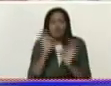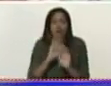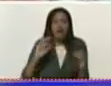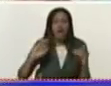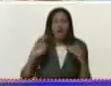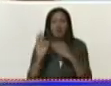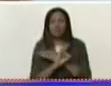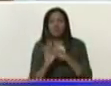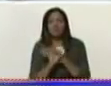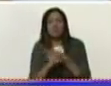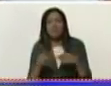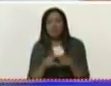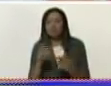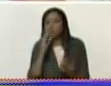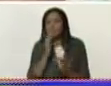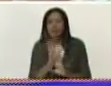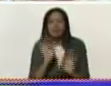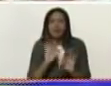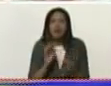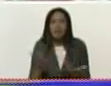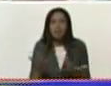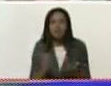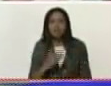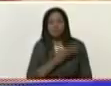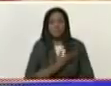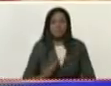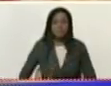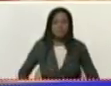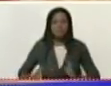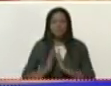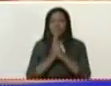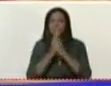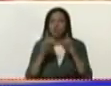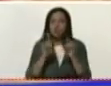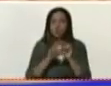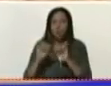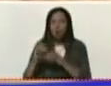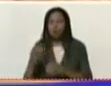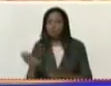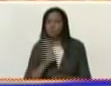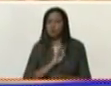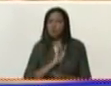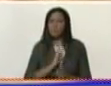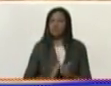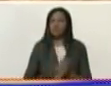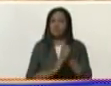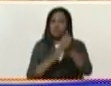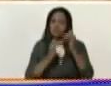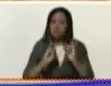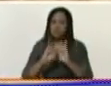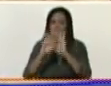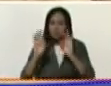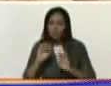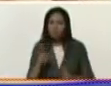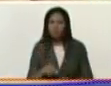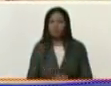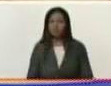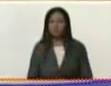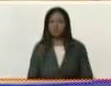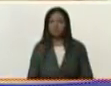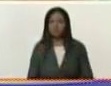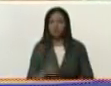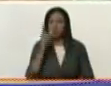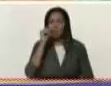de Maicao. Estaba el presidente Santos y él personalmente dirigió eso.